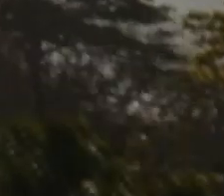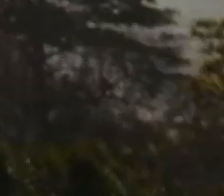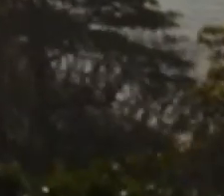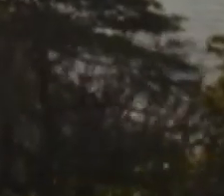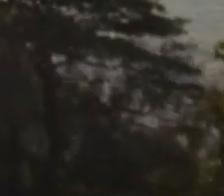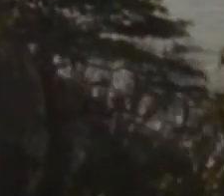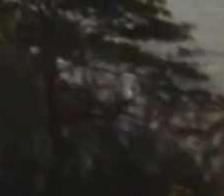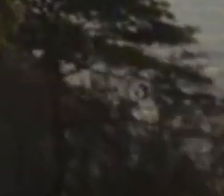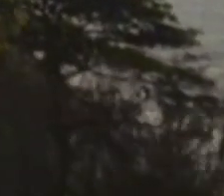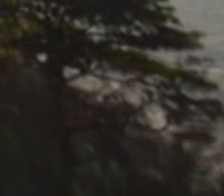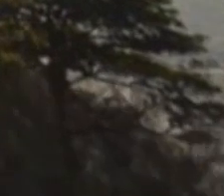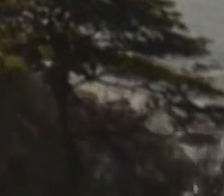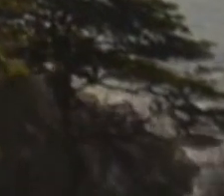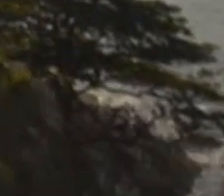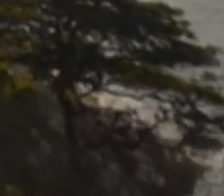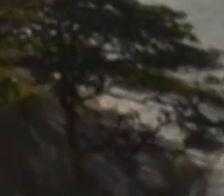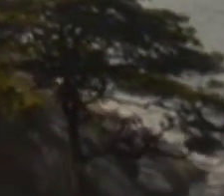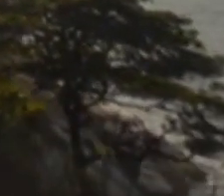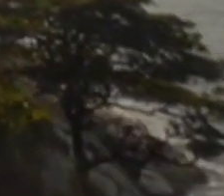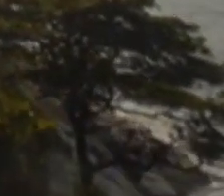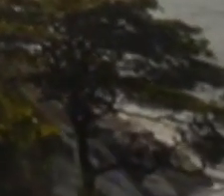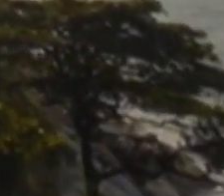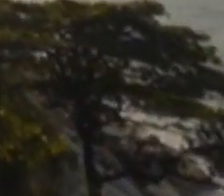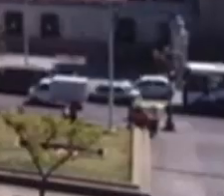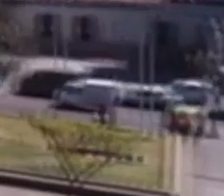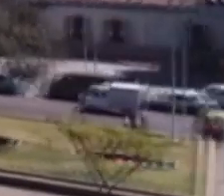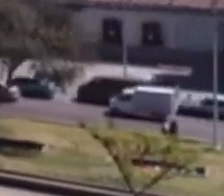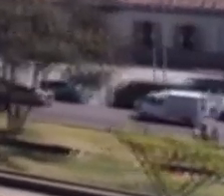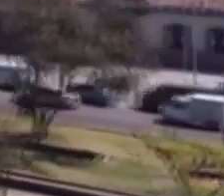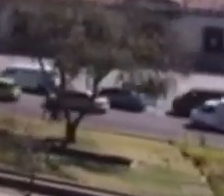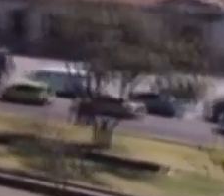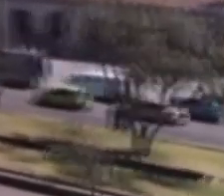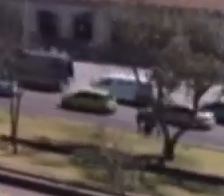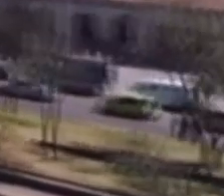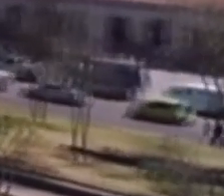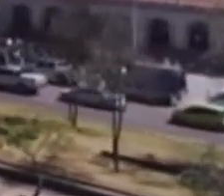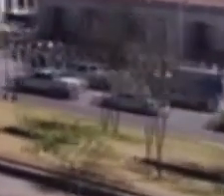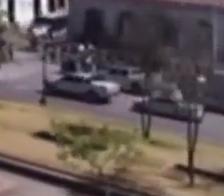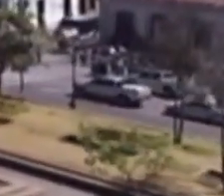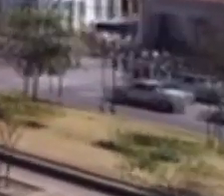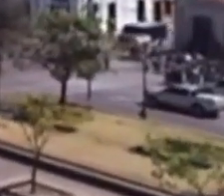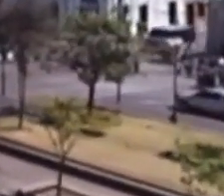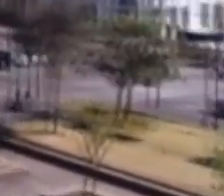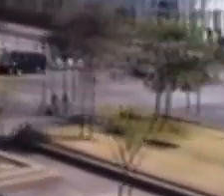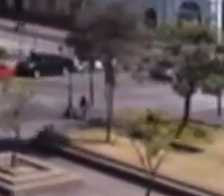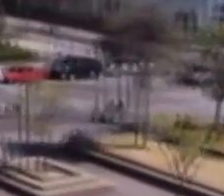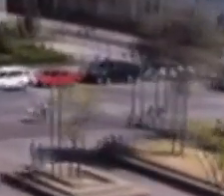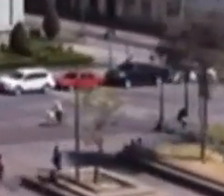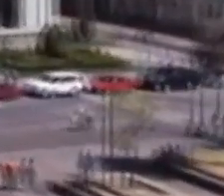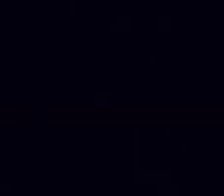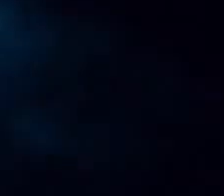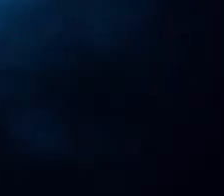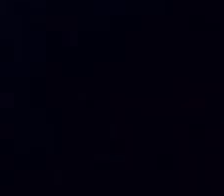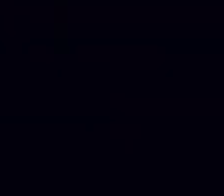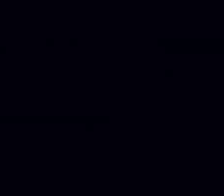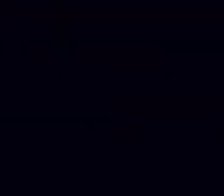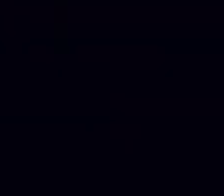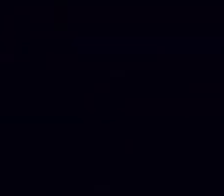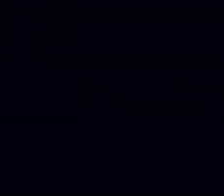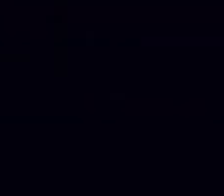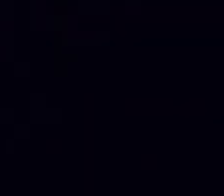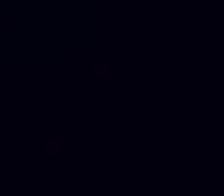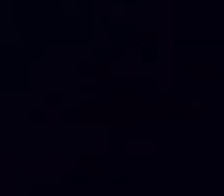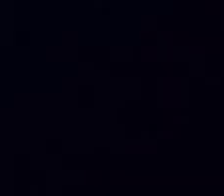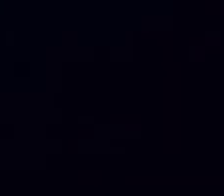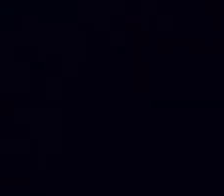impacto socioeconómico. Economía creativa, todos los domingos a la 1 de la tarde, en 13, Costa